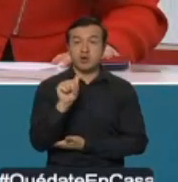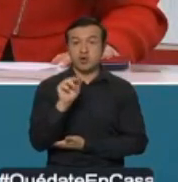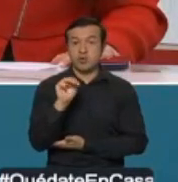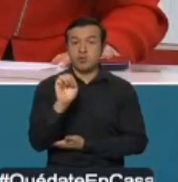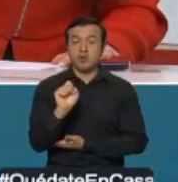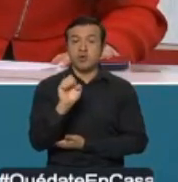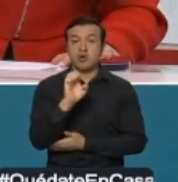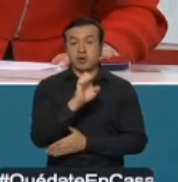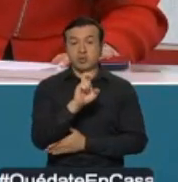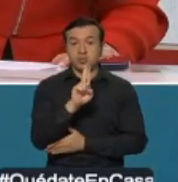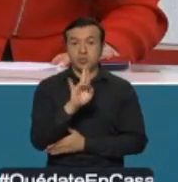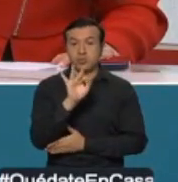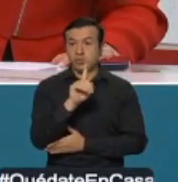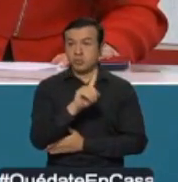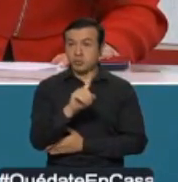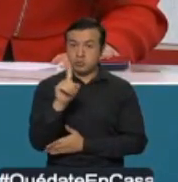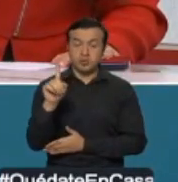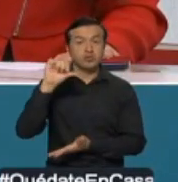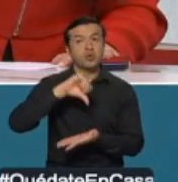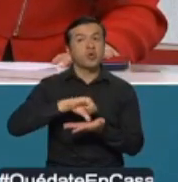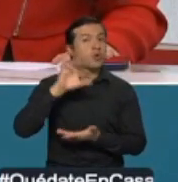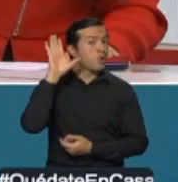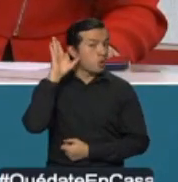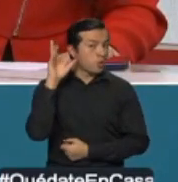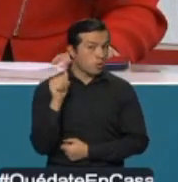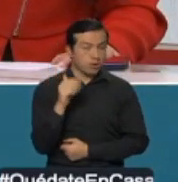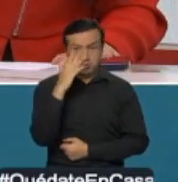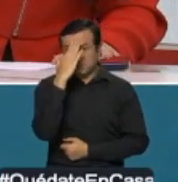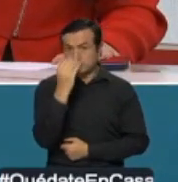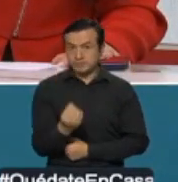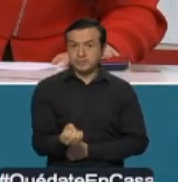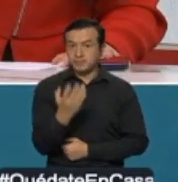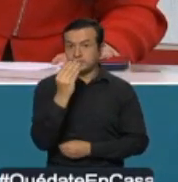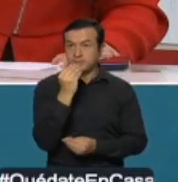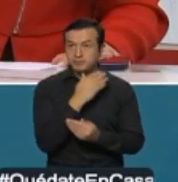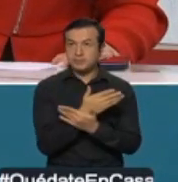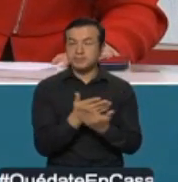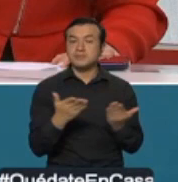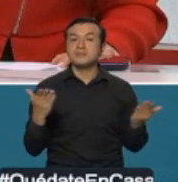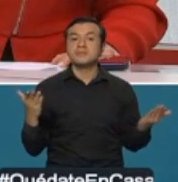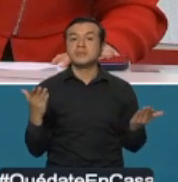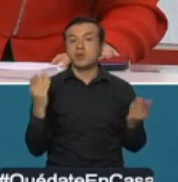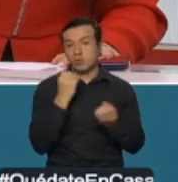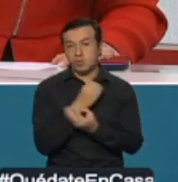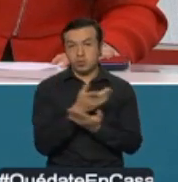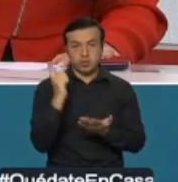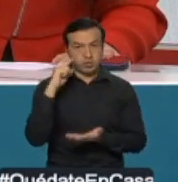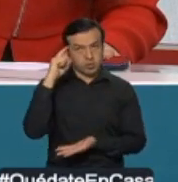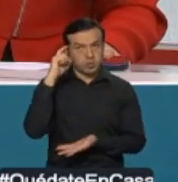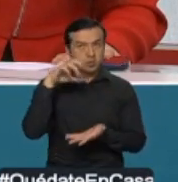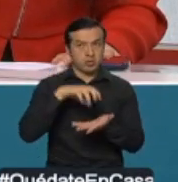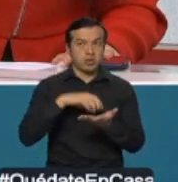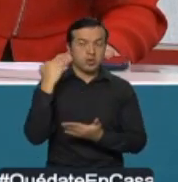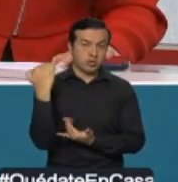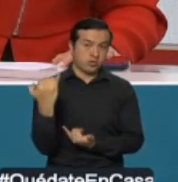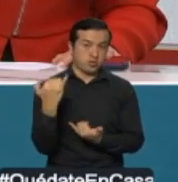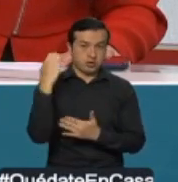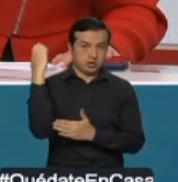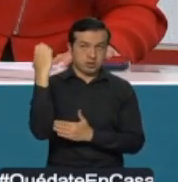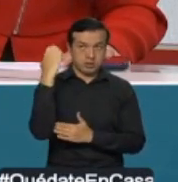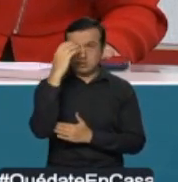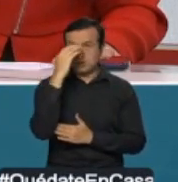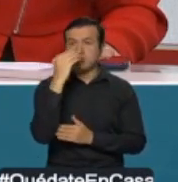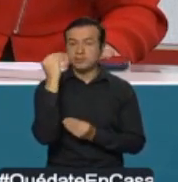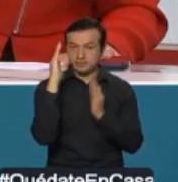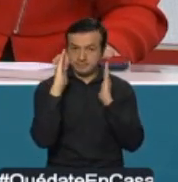911 desde la ciudad de Cuenca. Ministra, muy buenos días. Demos a conocer, por favor, el informe gubernamental de la emergencia sanitaria. La